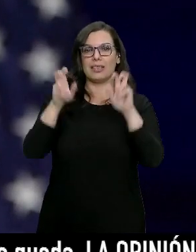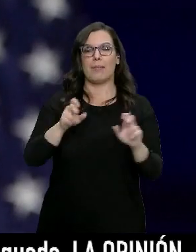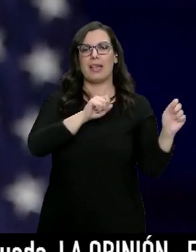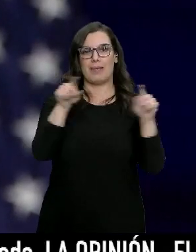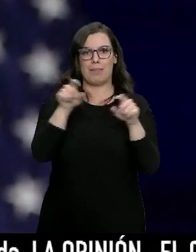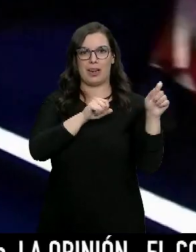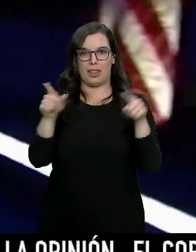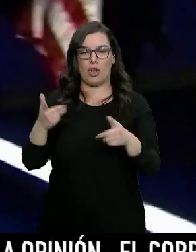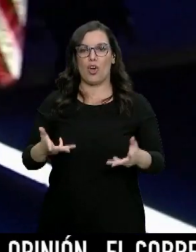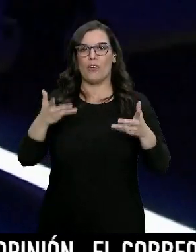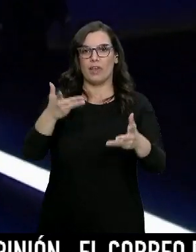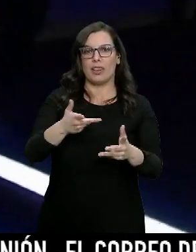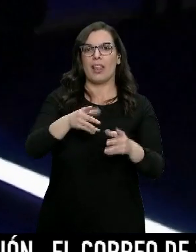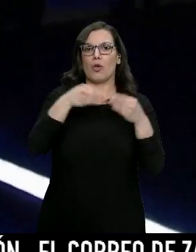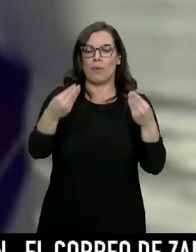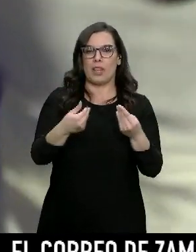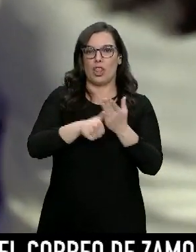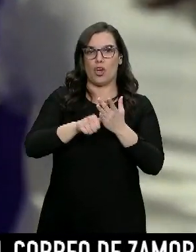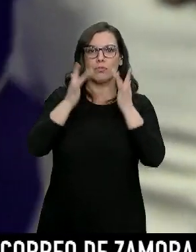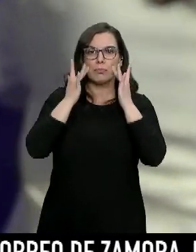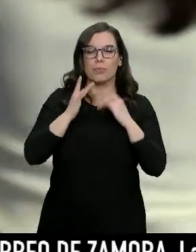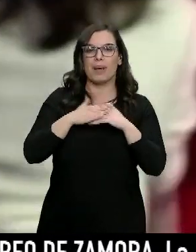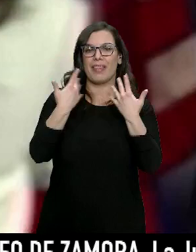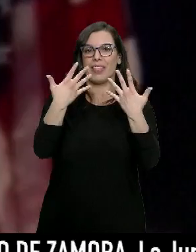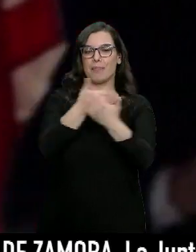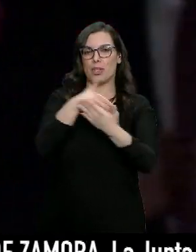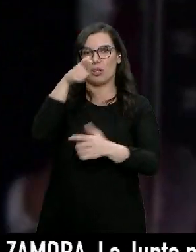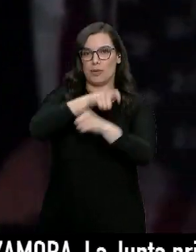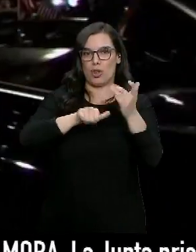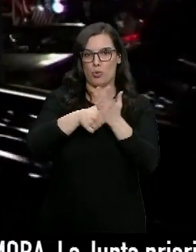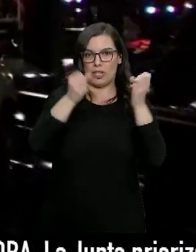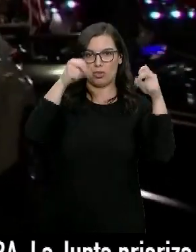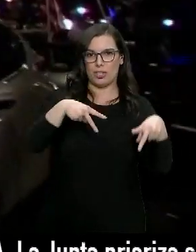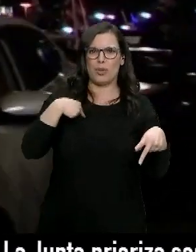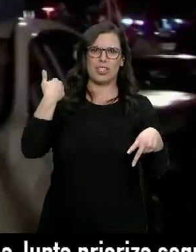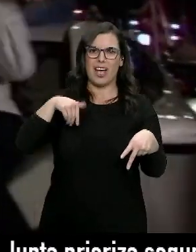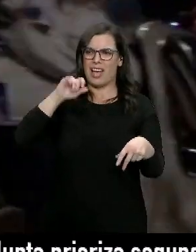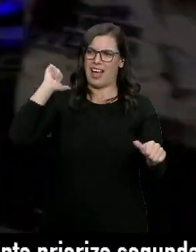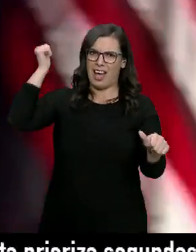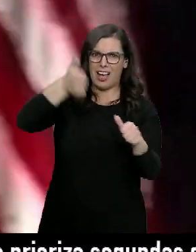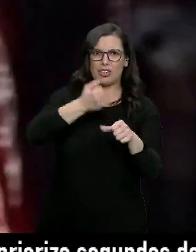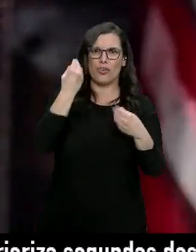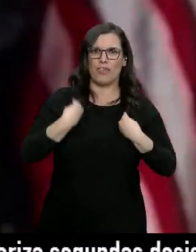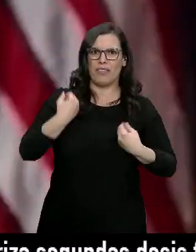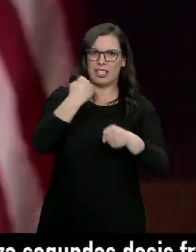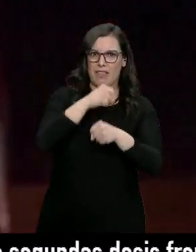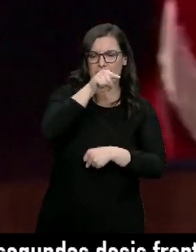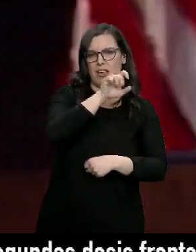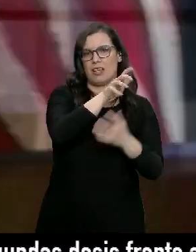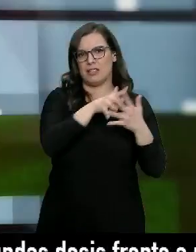ofrecer la regularización para los más de 10 millones de indocumentados que llevan años viviendo y trabajando en el país.